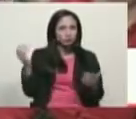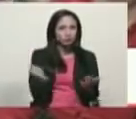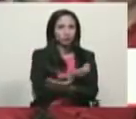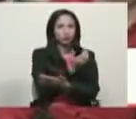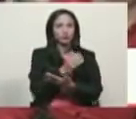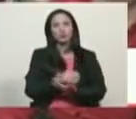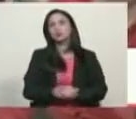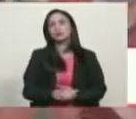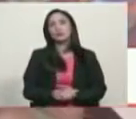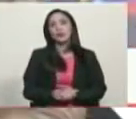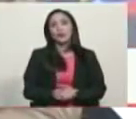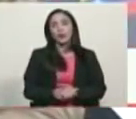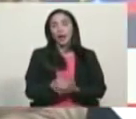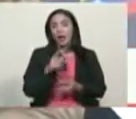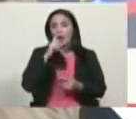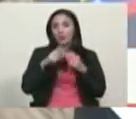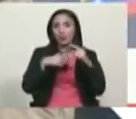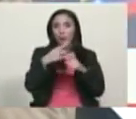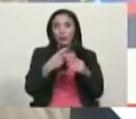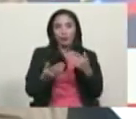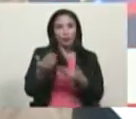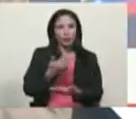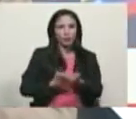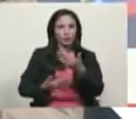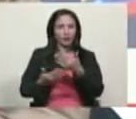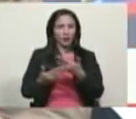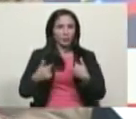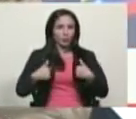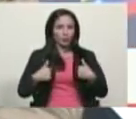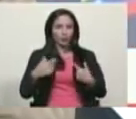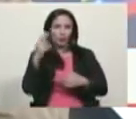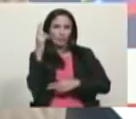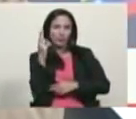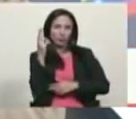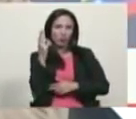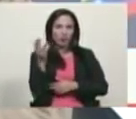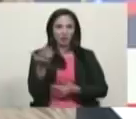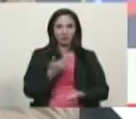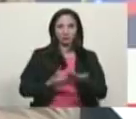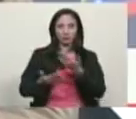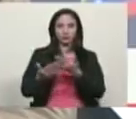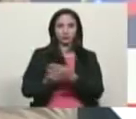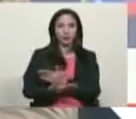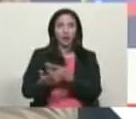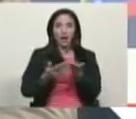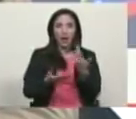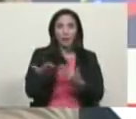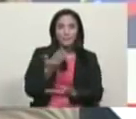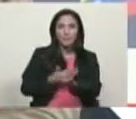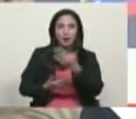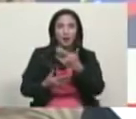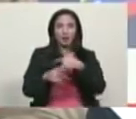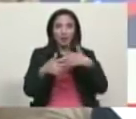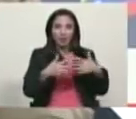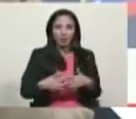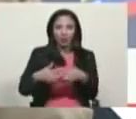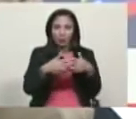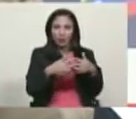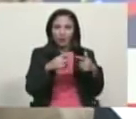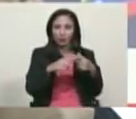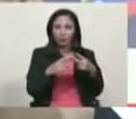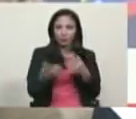Y luego vino el intercambio personal y epistolar entre el enviado del gobierno de Estados Unidos,